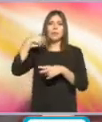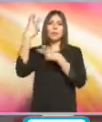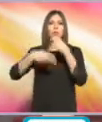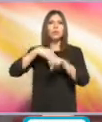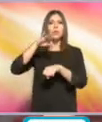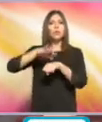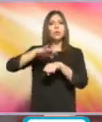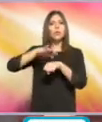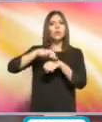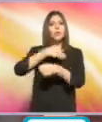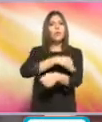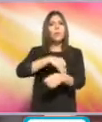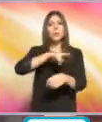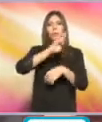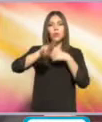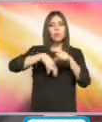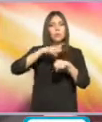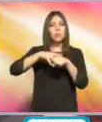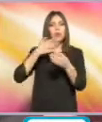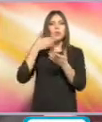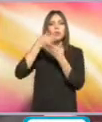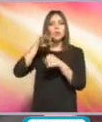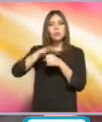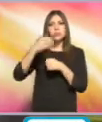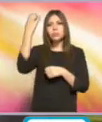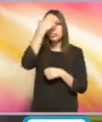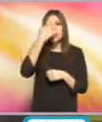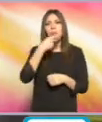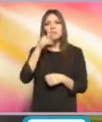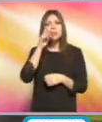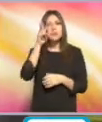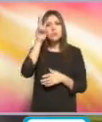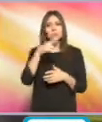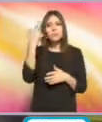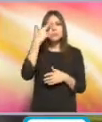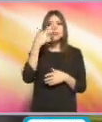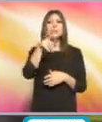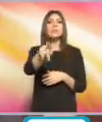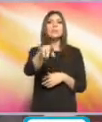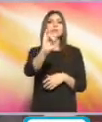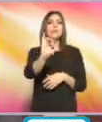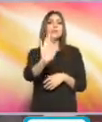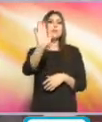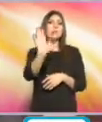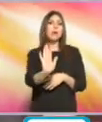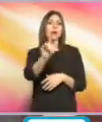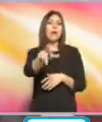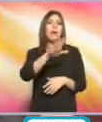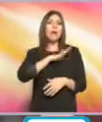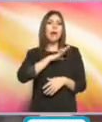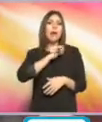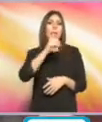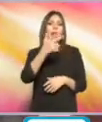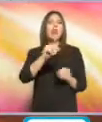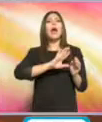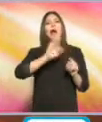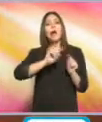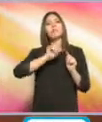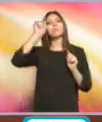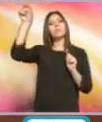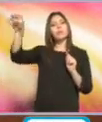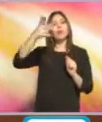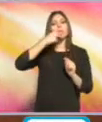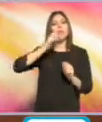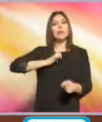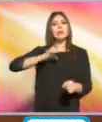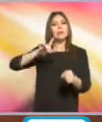indiquen, pasar ya con el alergólogo. No de primera instancia pasar para ver si voy a ser alérgico a algo o no. Generalmente cuando uno es alérgico